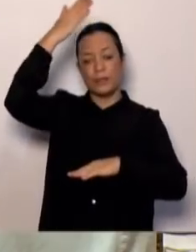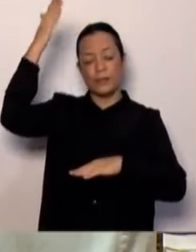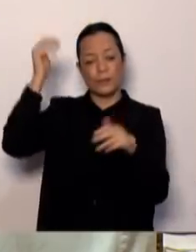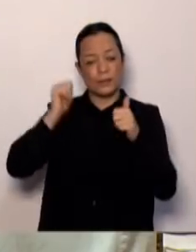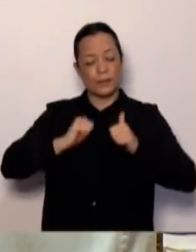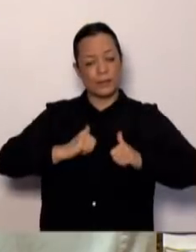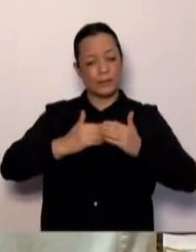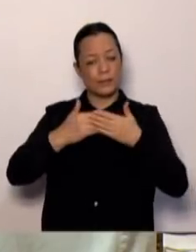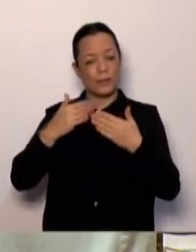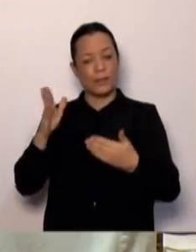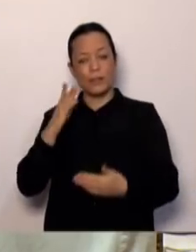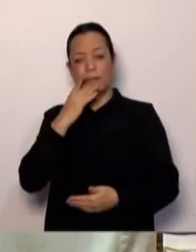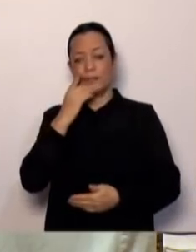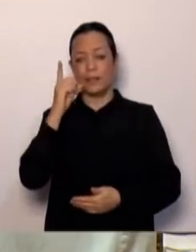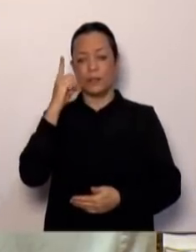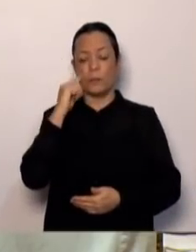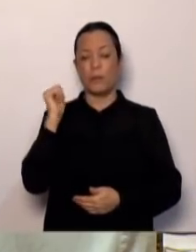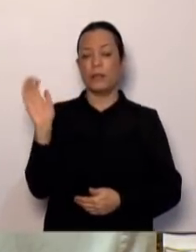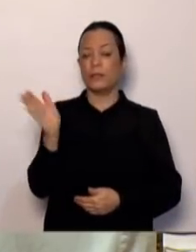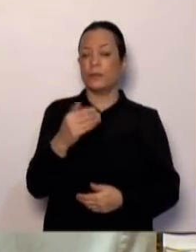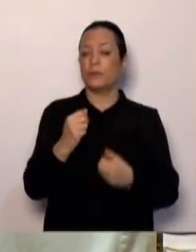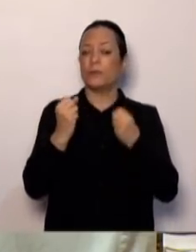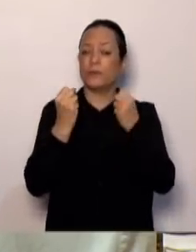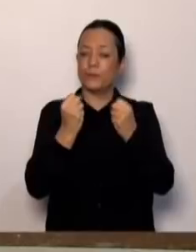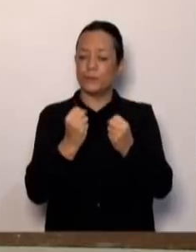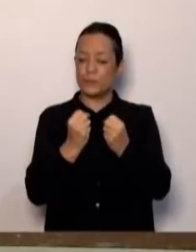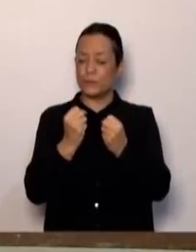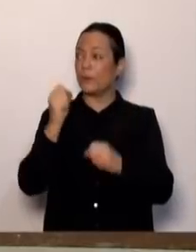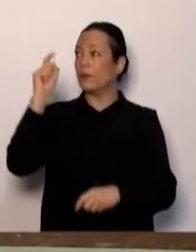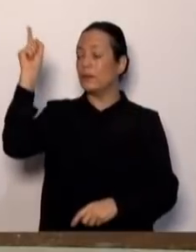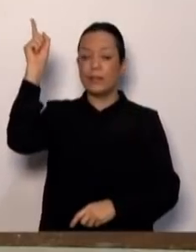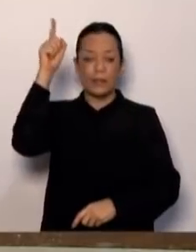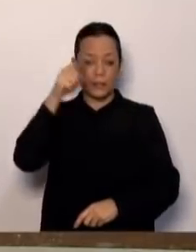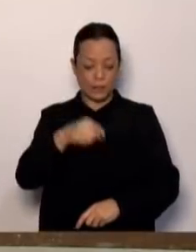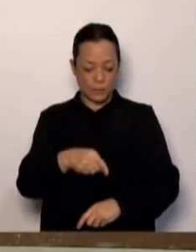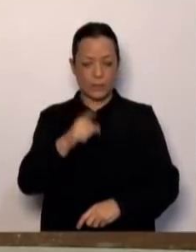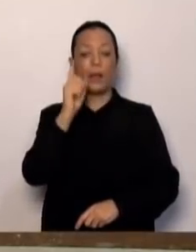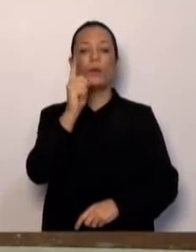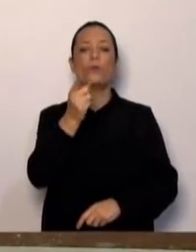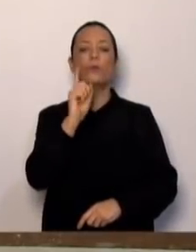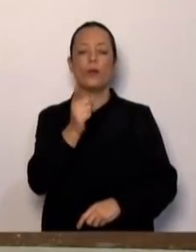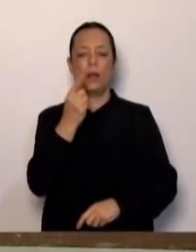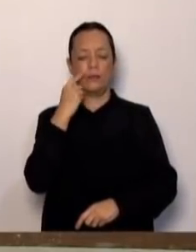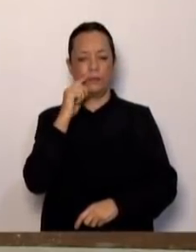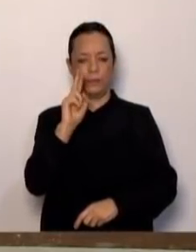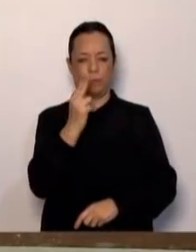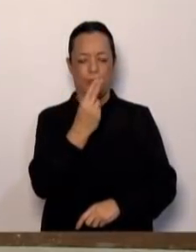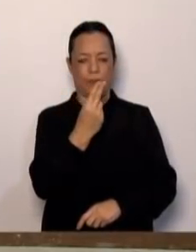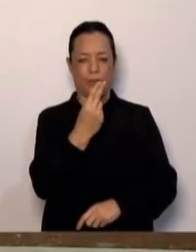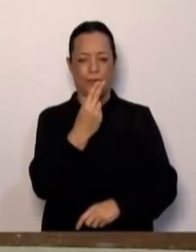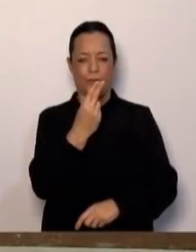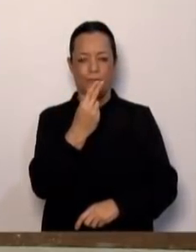cielos, está sentado a la derecha de Dios Padre Todopoderoso. Desde allí ha de venir a juzgar a los vivos y